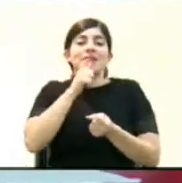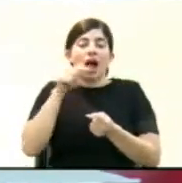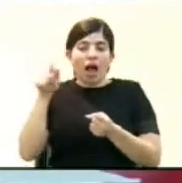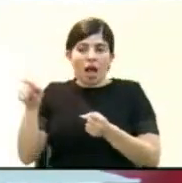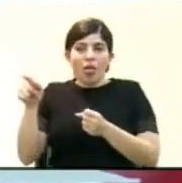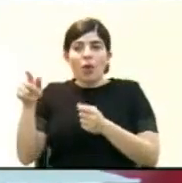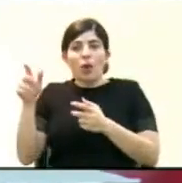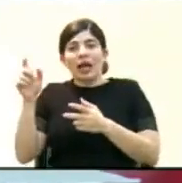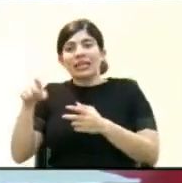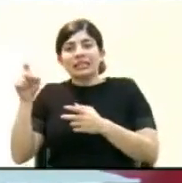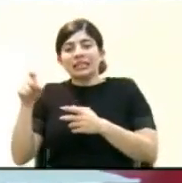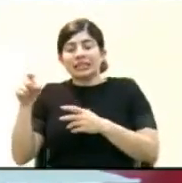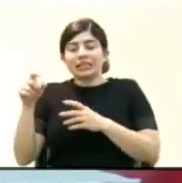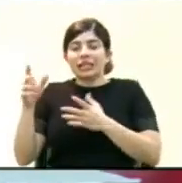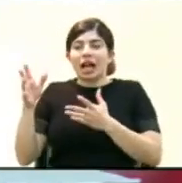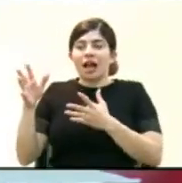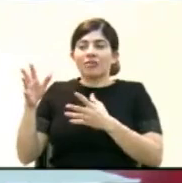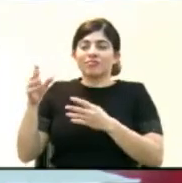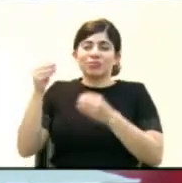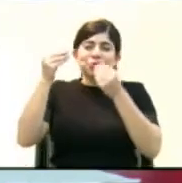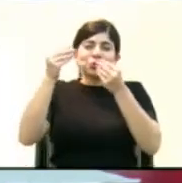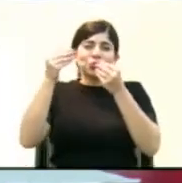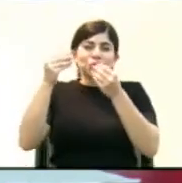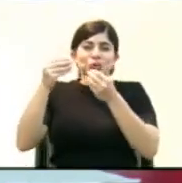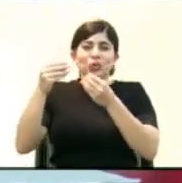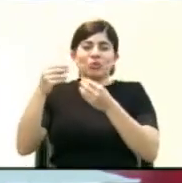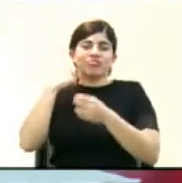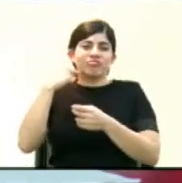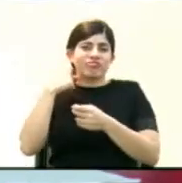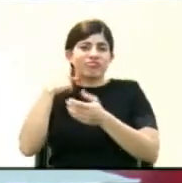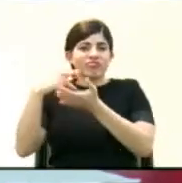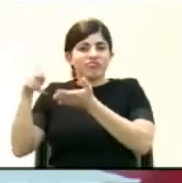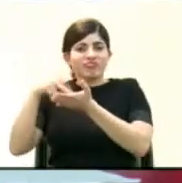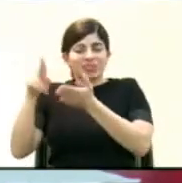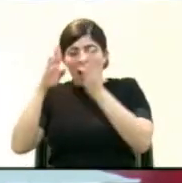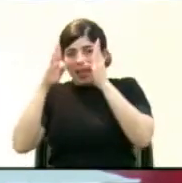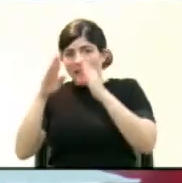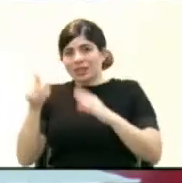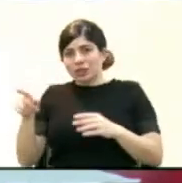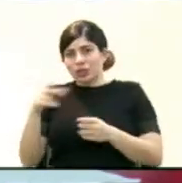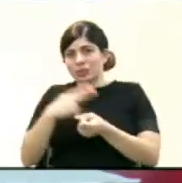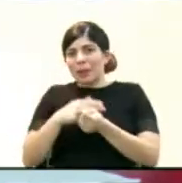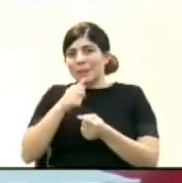que ha incurrido en grandes montos por esa atención,